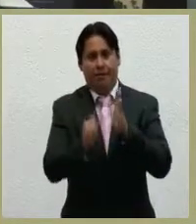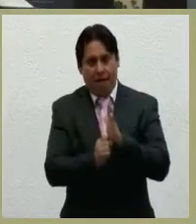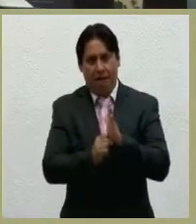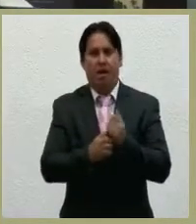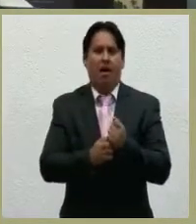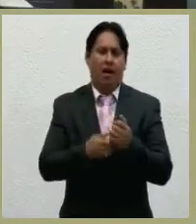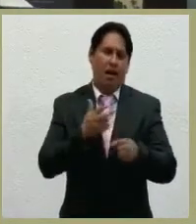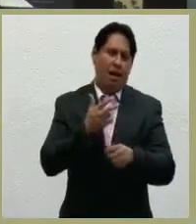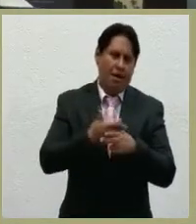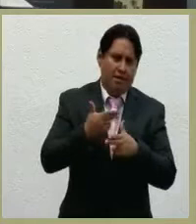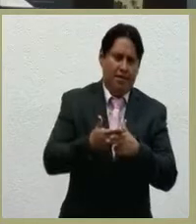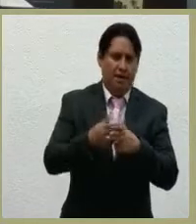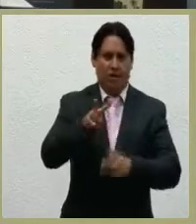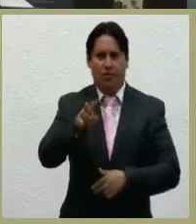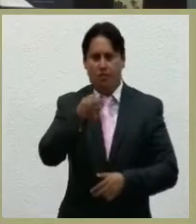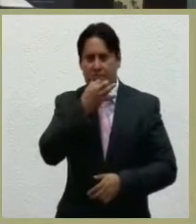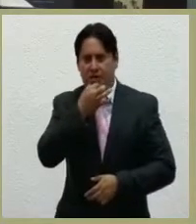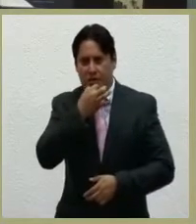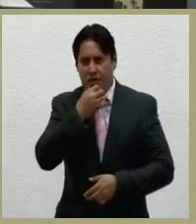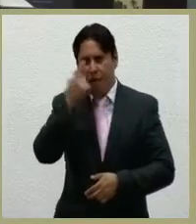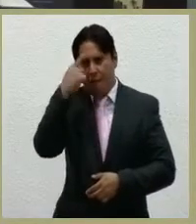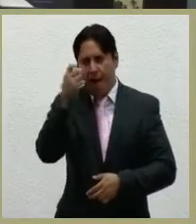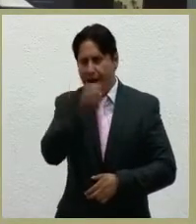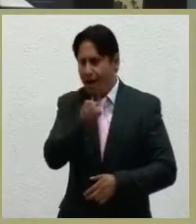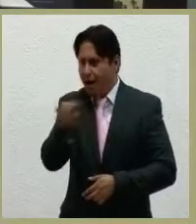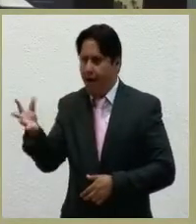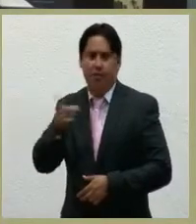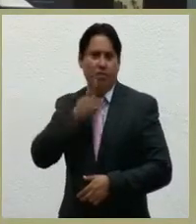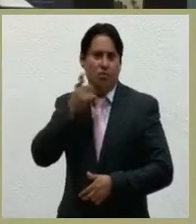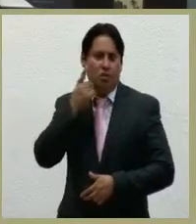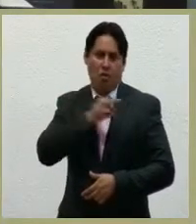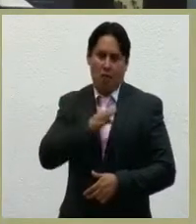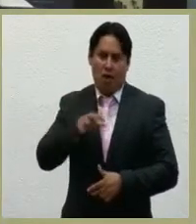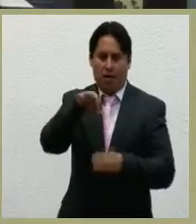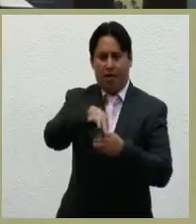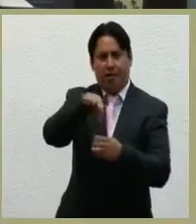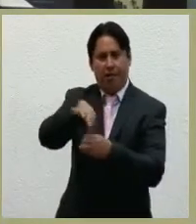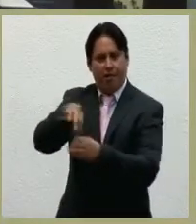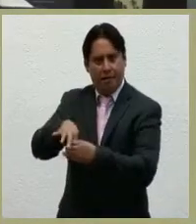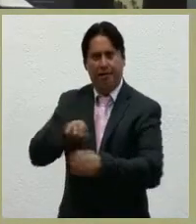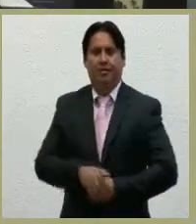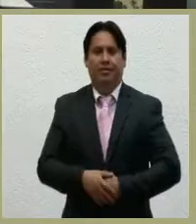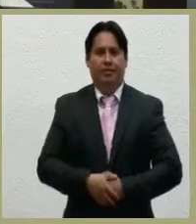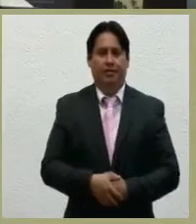hasta por un tiempo máximo de 2 minutos para que las diputadas y los diputados emitan su voto.